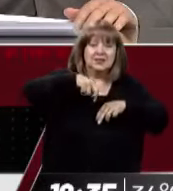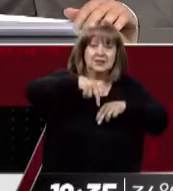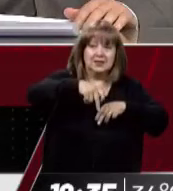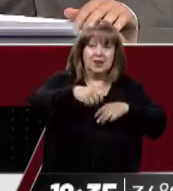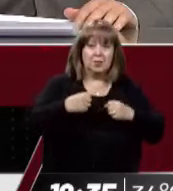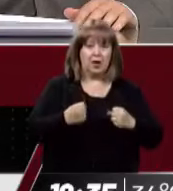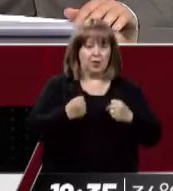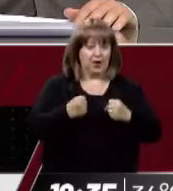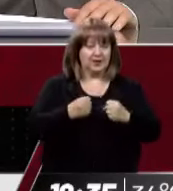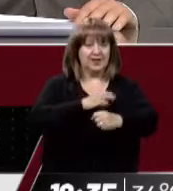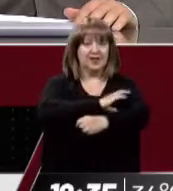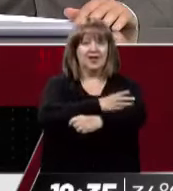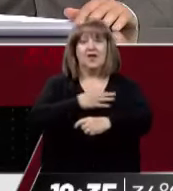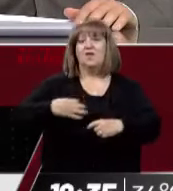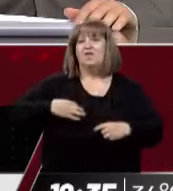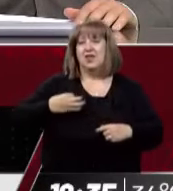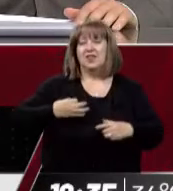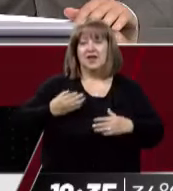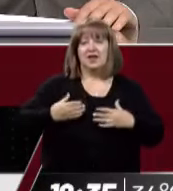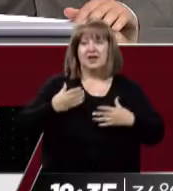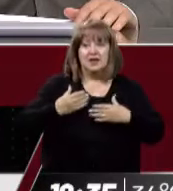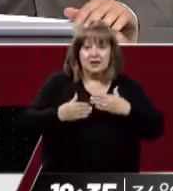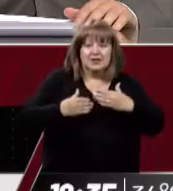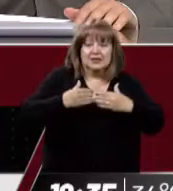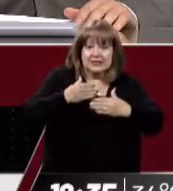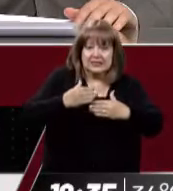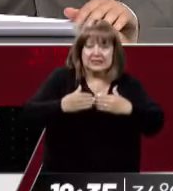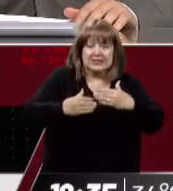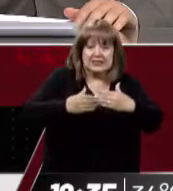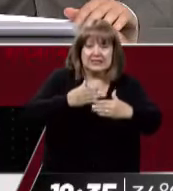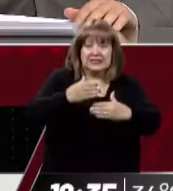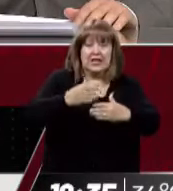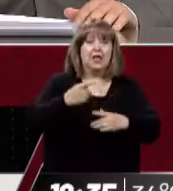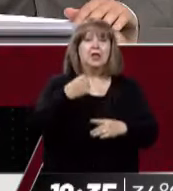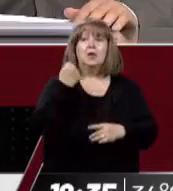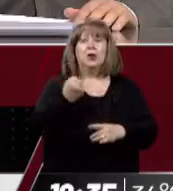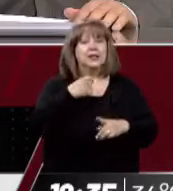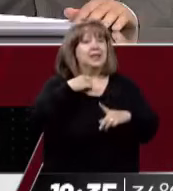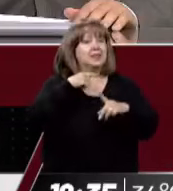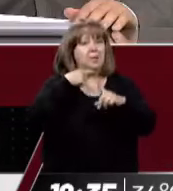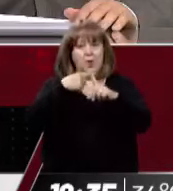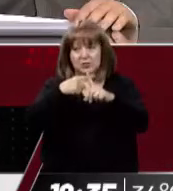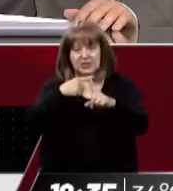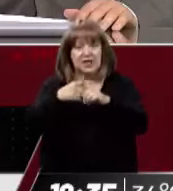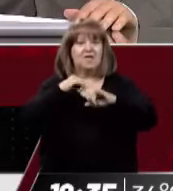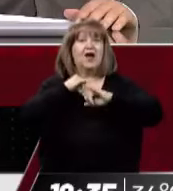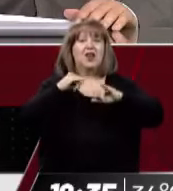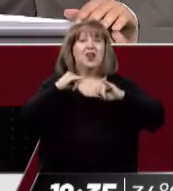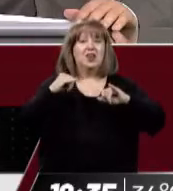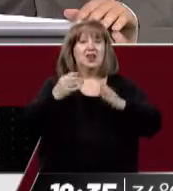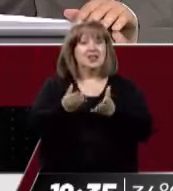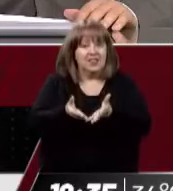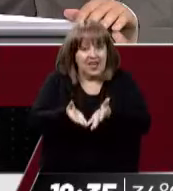vuelva a tener su vida normal pero que la buena noticia es que no le han quedado secuelas de este accidente en donde